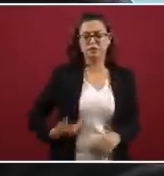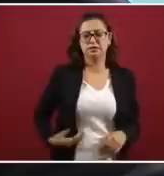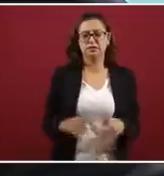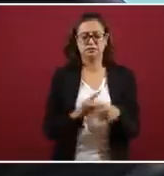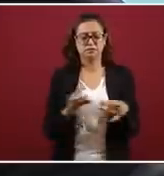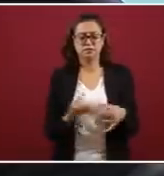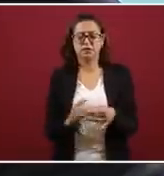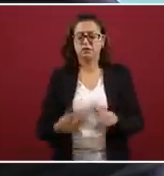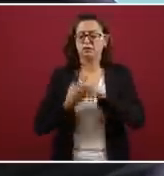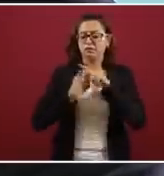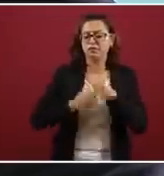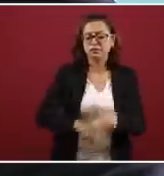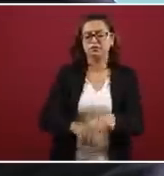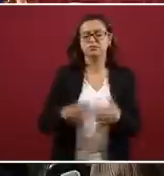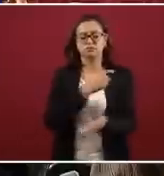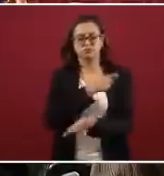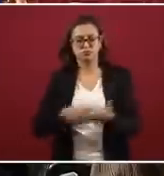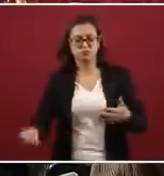maíz y de frijol,